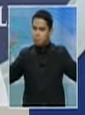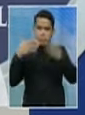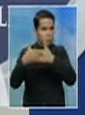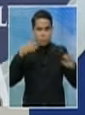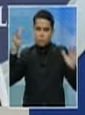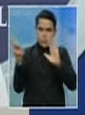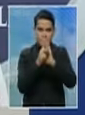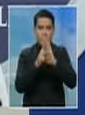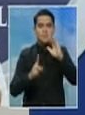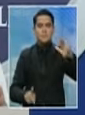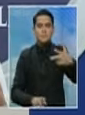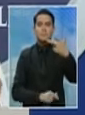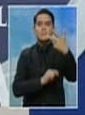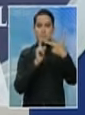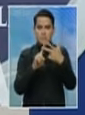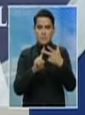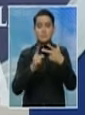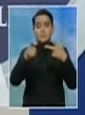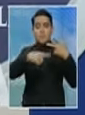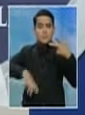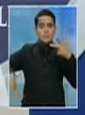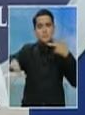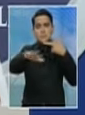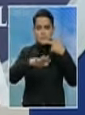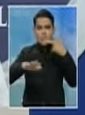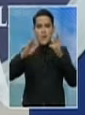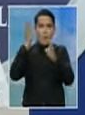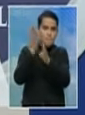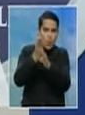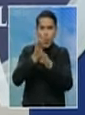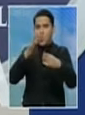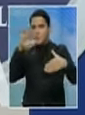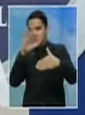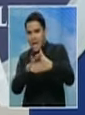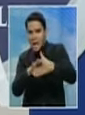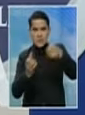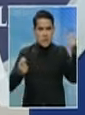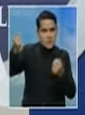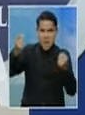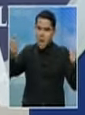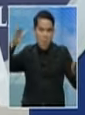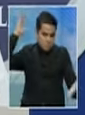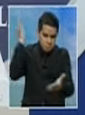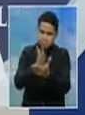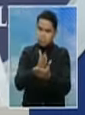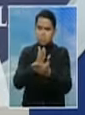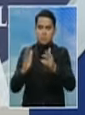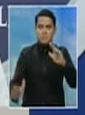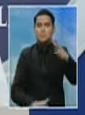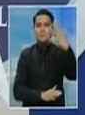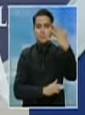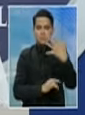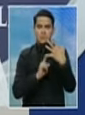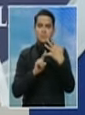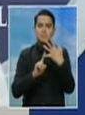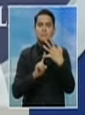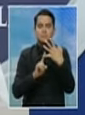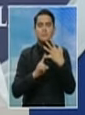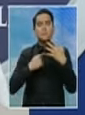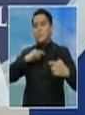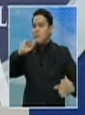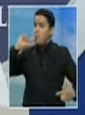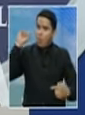3. Suspensión del funcionamiento del transporte público. 4. Se ordena la suspensión